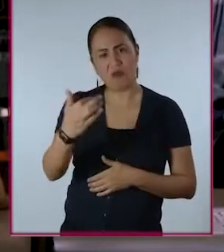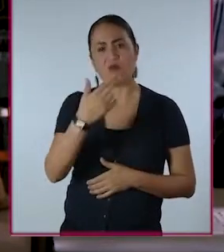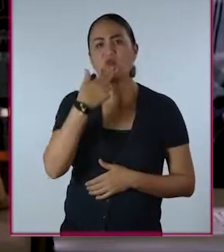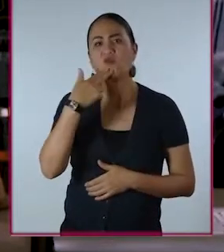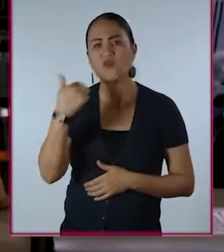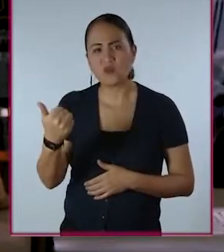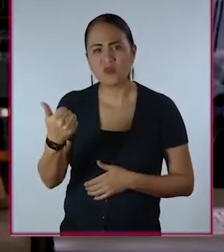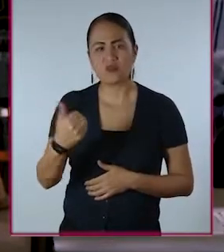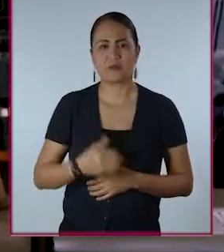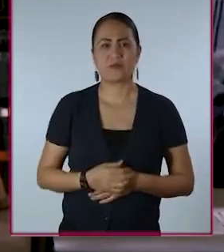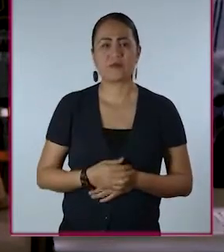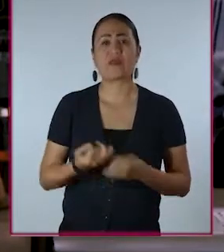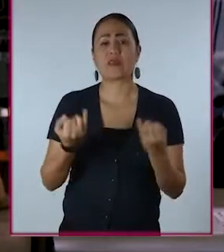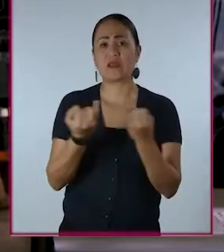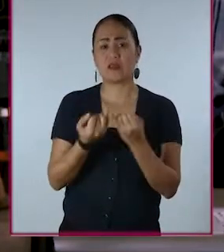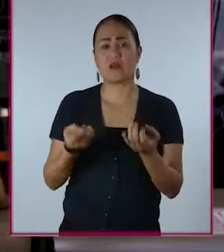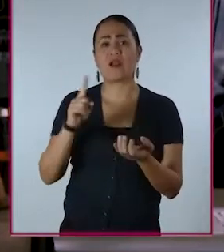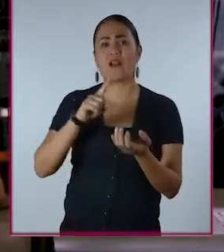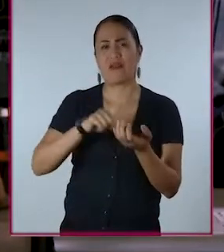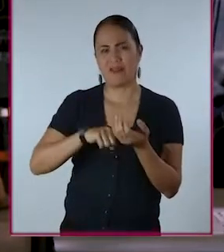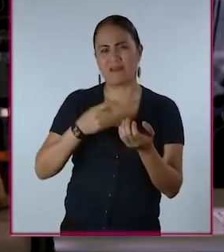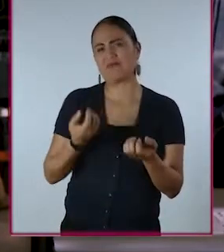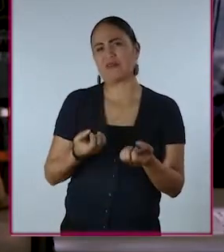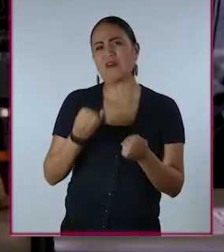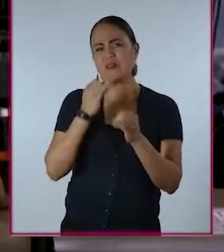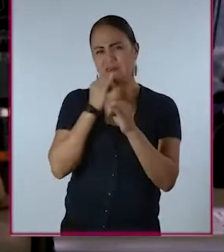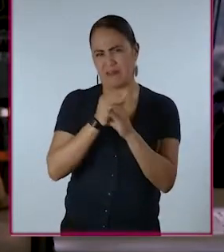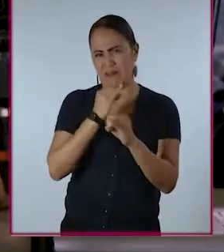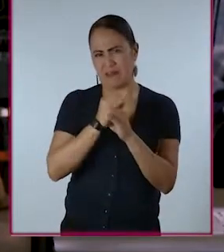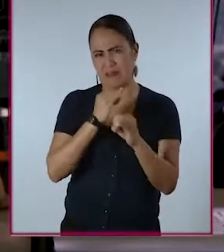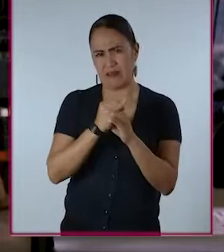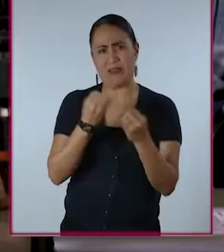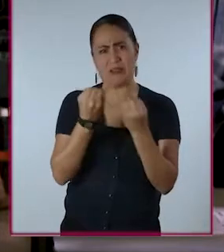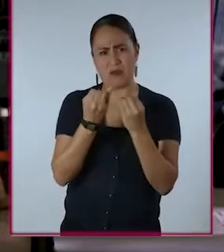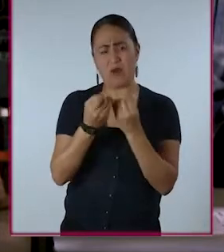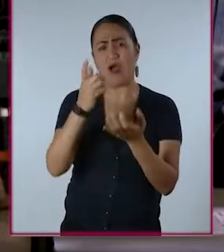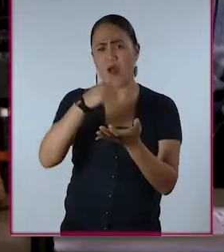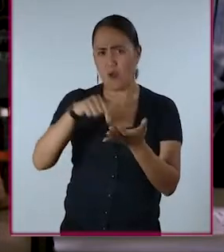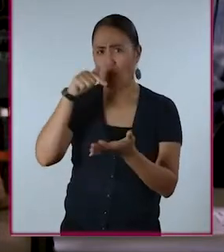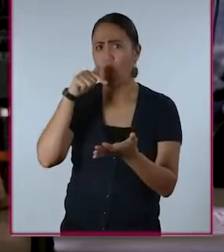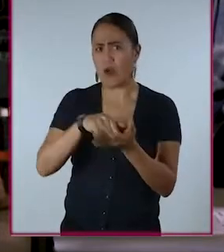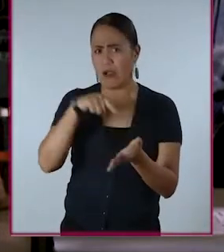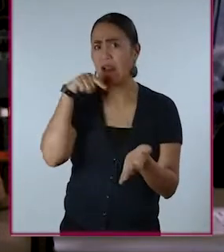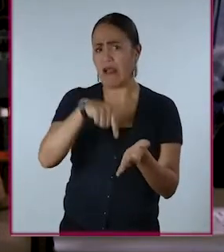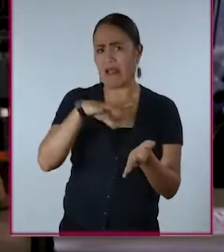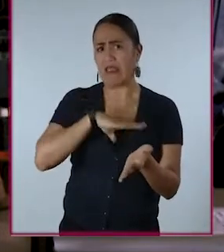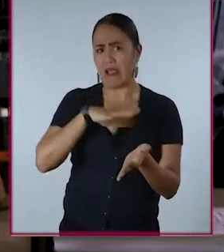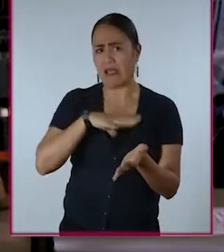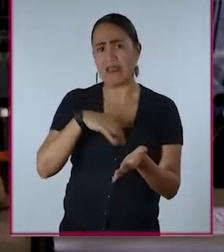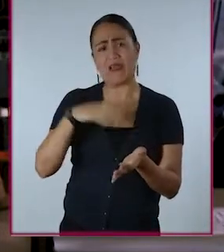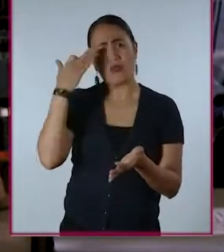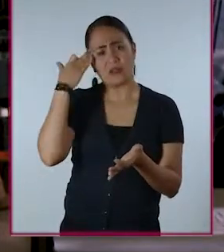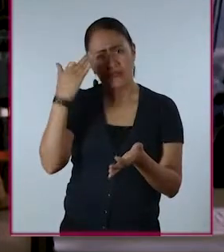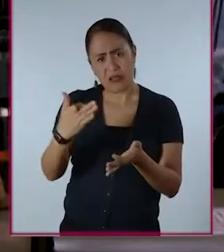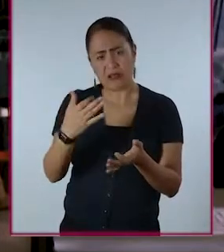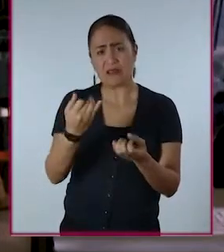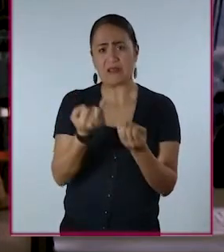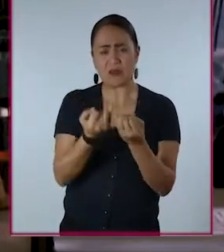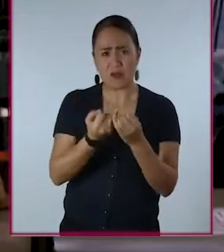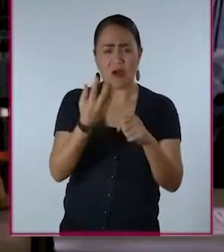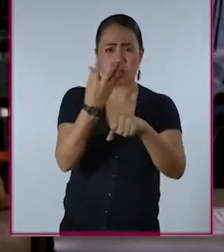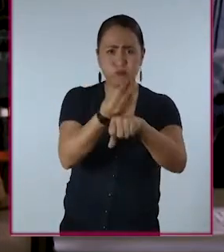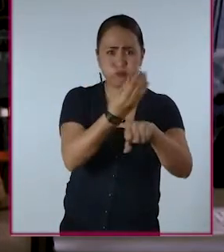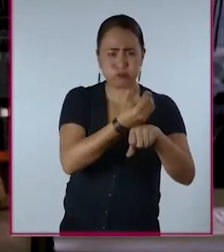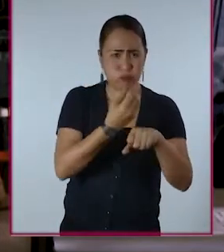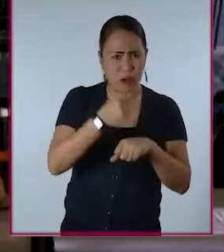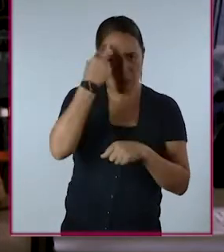funcionar. Incluso los contenidos que vemos por internet deben estar almacenados en algún sitio y tarde o temprano habrá que darles mantenimiento para que